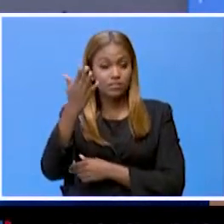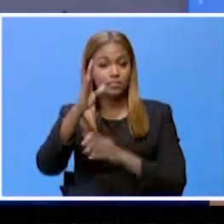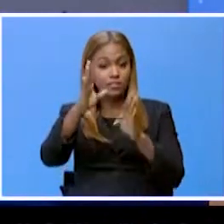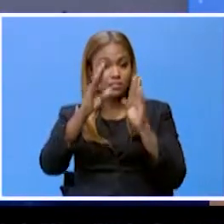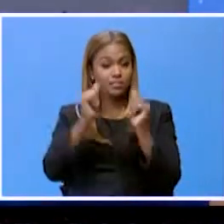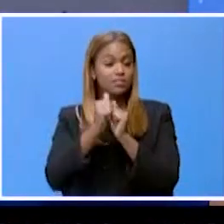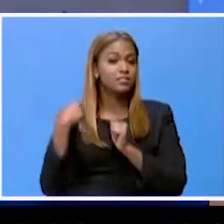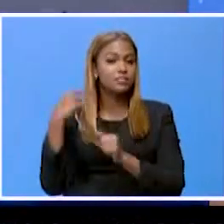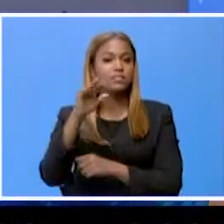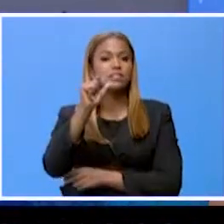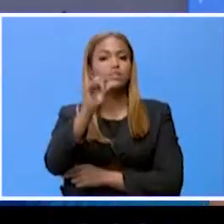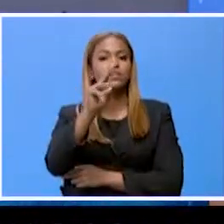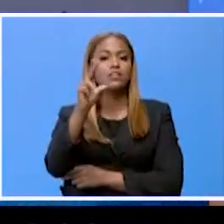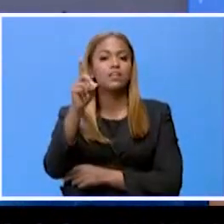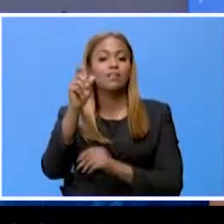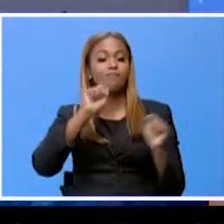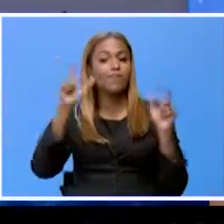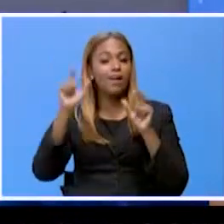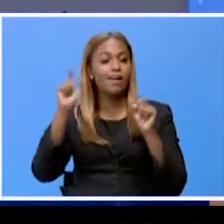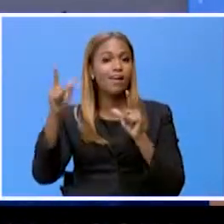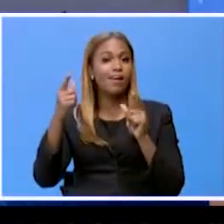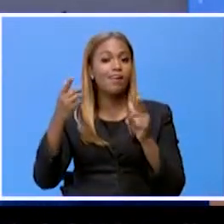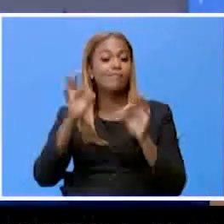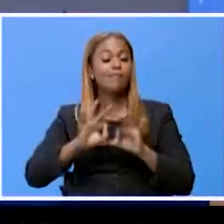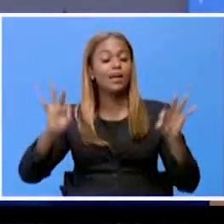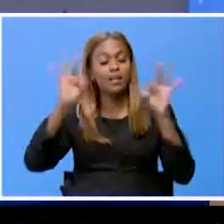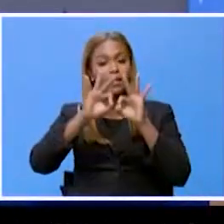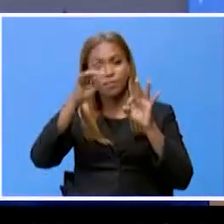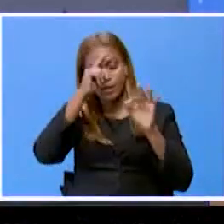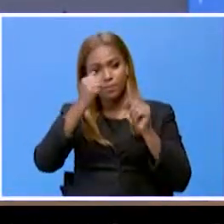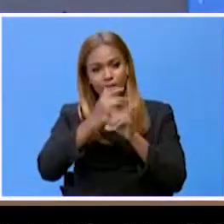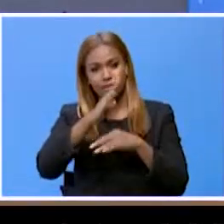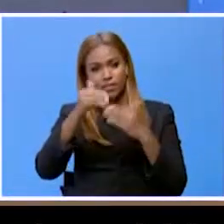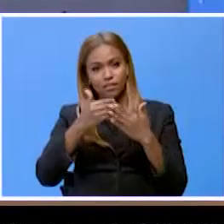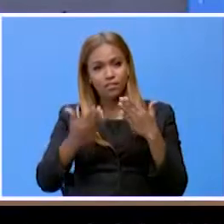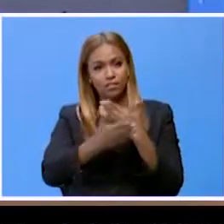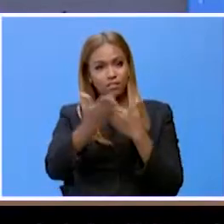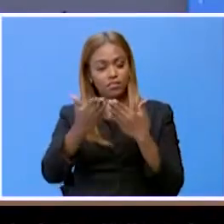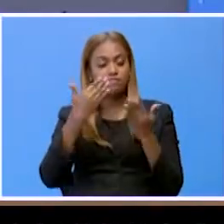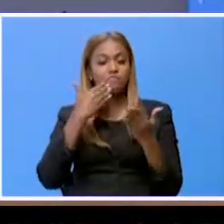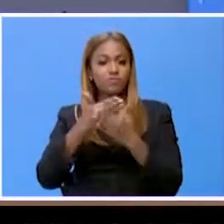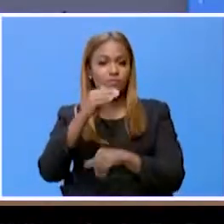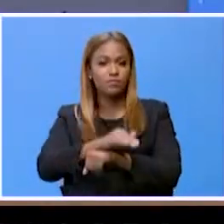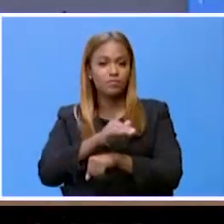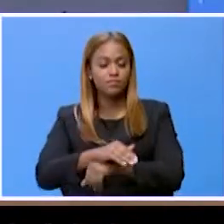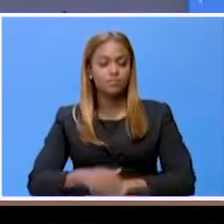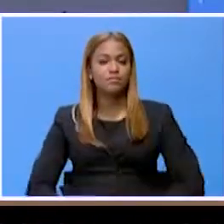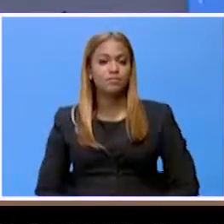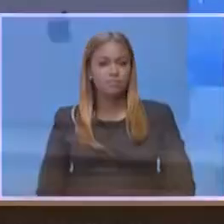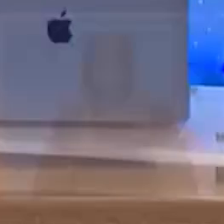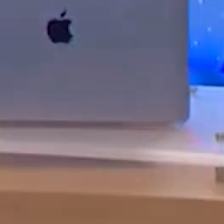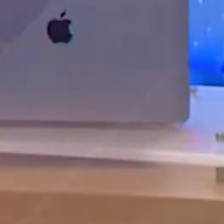en sintonía con Canal 4 RD, una programación interesantísima que hemos preparado para todos ustedes. Muy buenas noches. Bye, bye.